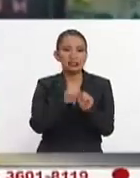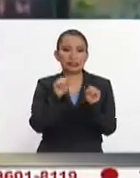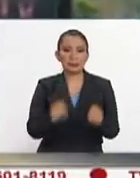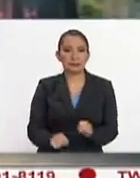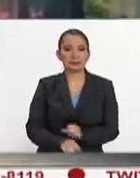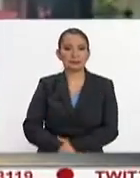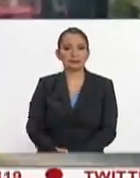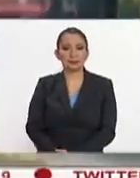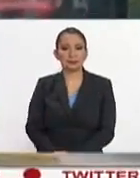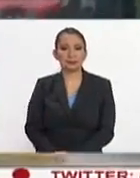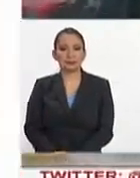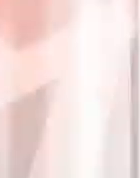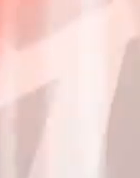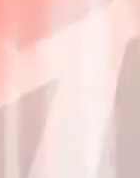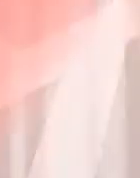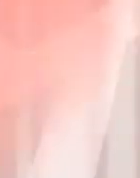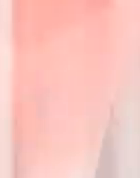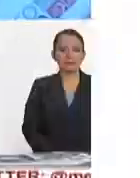sistema.